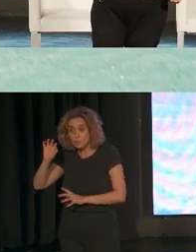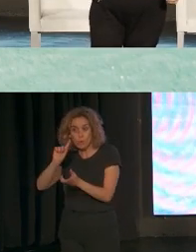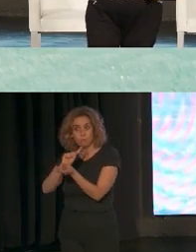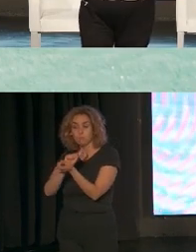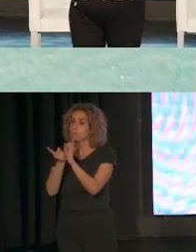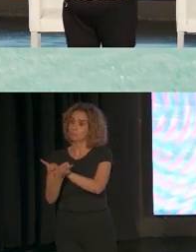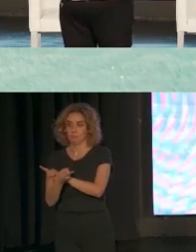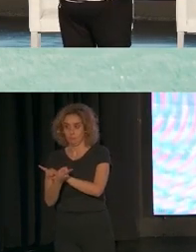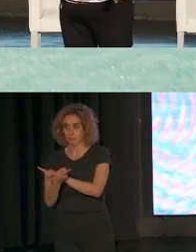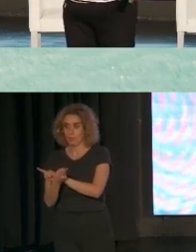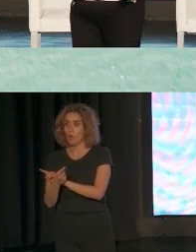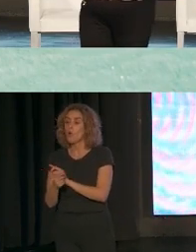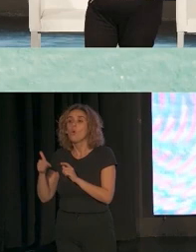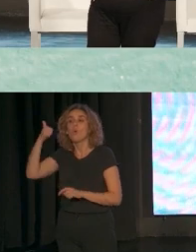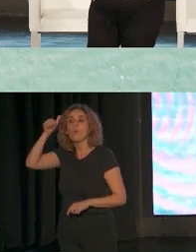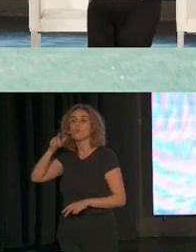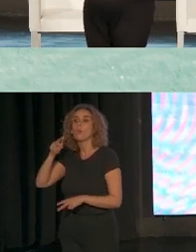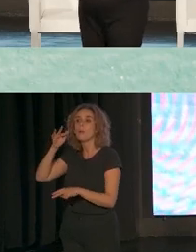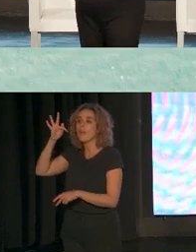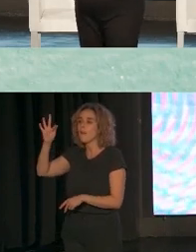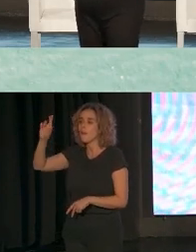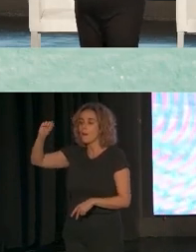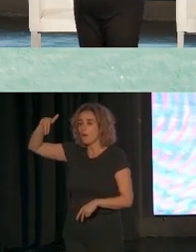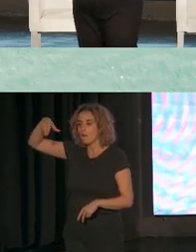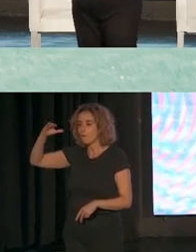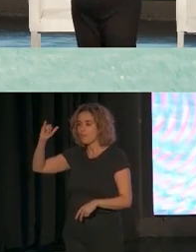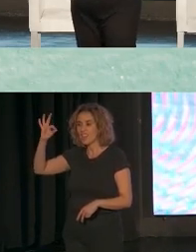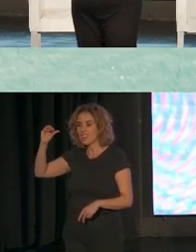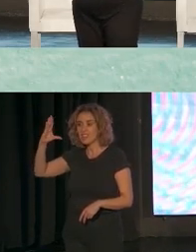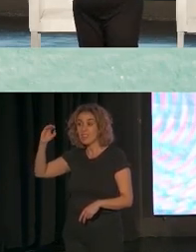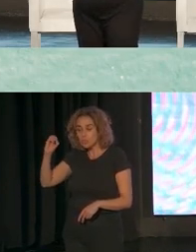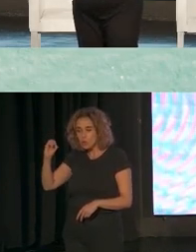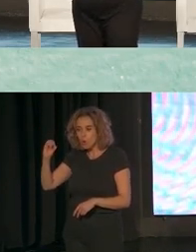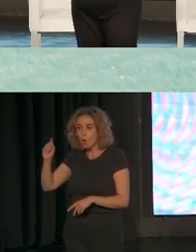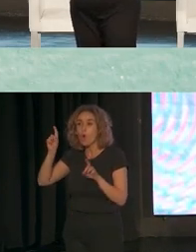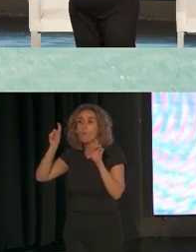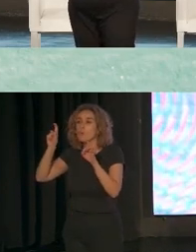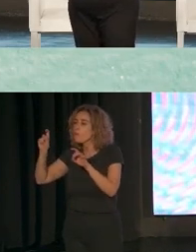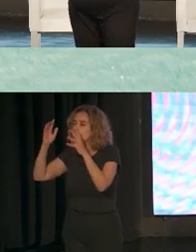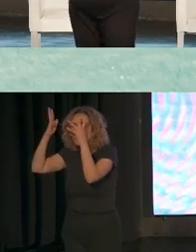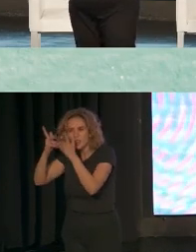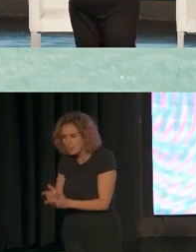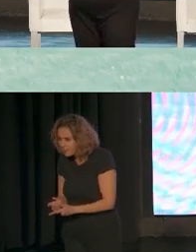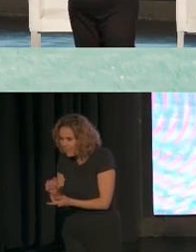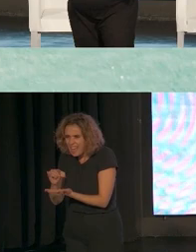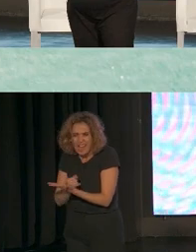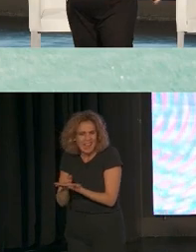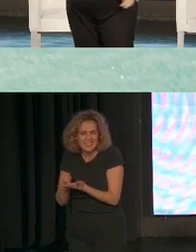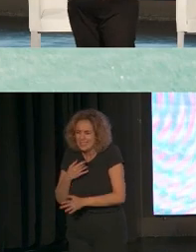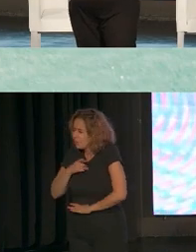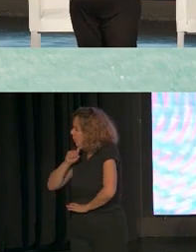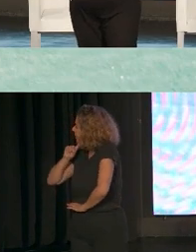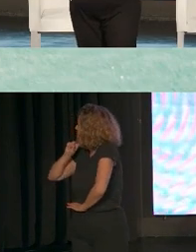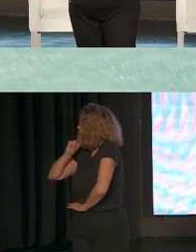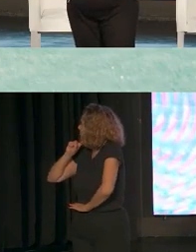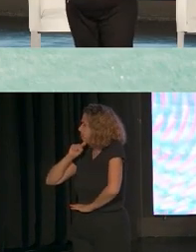apareció Francisco que era el profesor de matemáticas la asignatura que yo más odiaba de todo el colegio